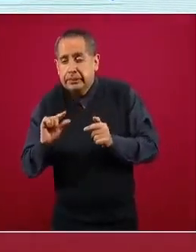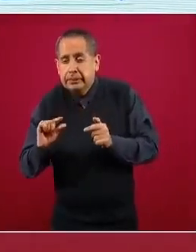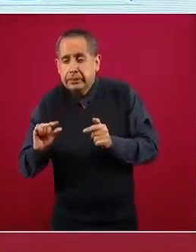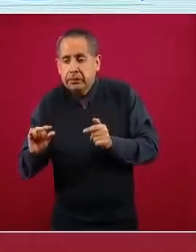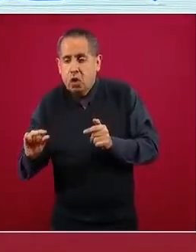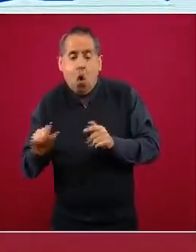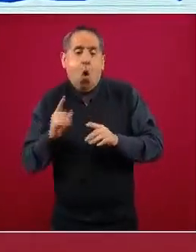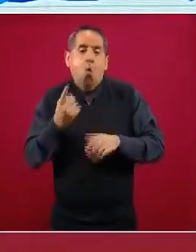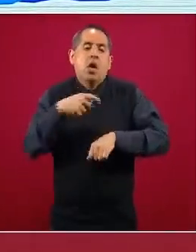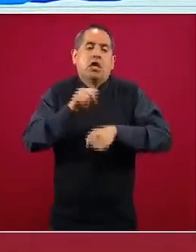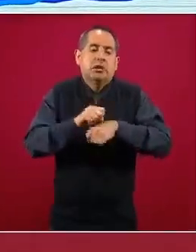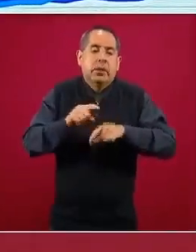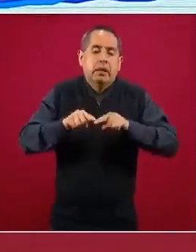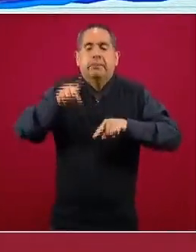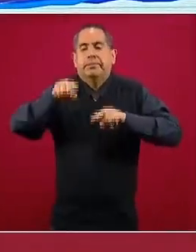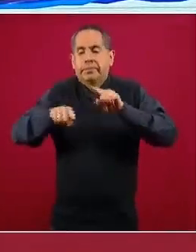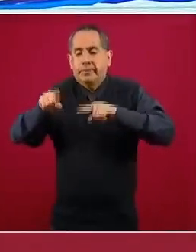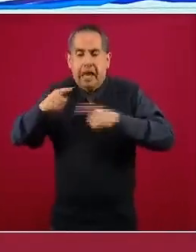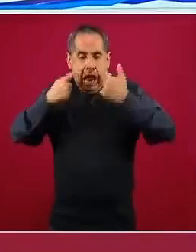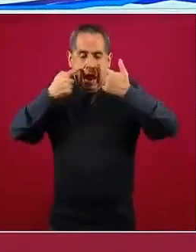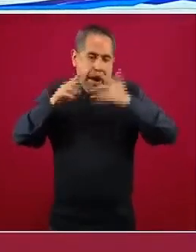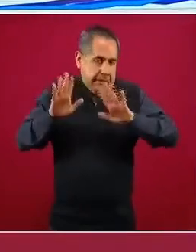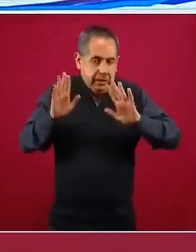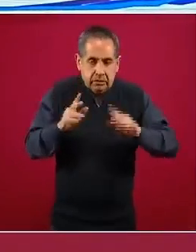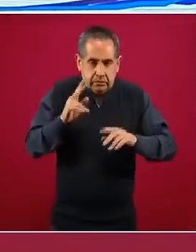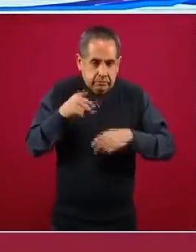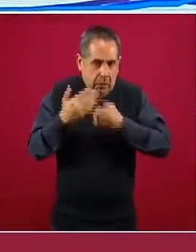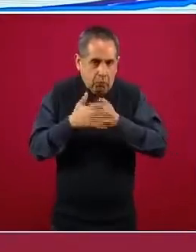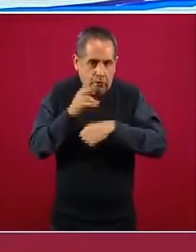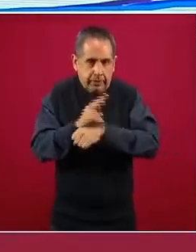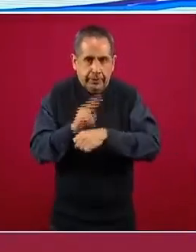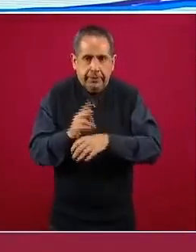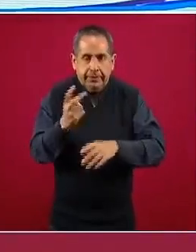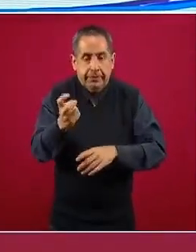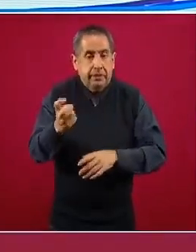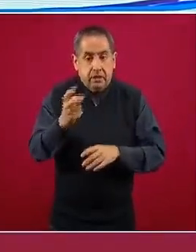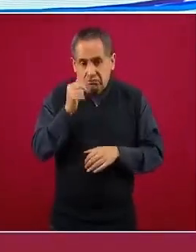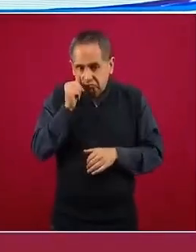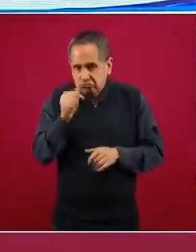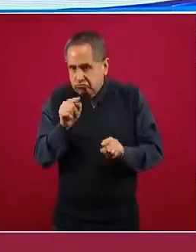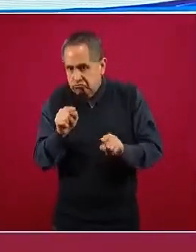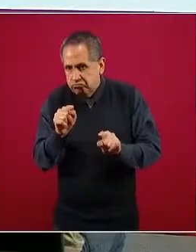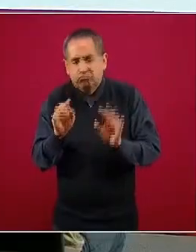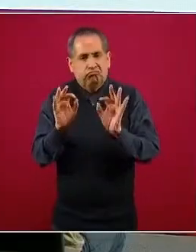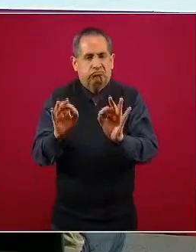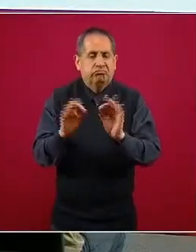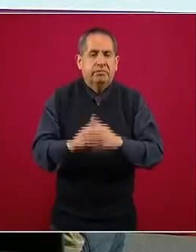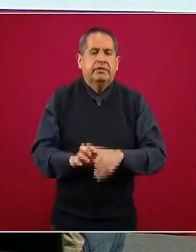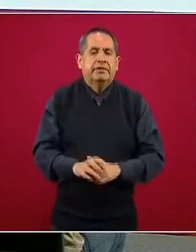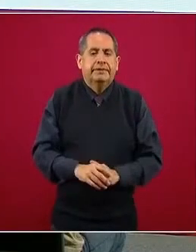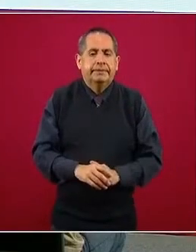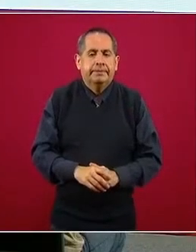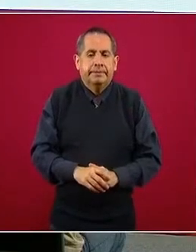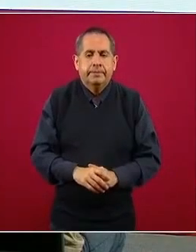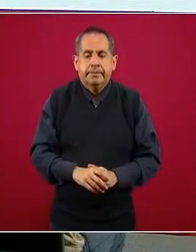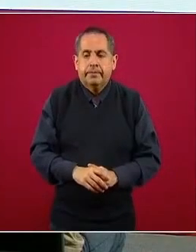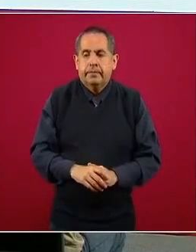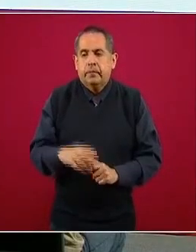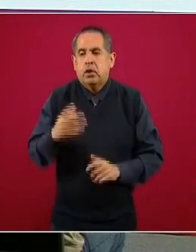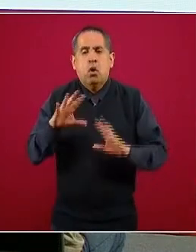un cambio semanal que después se modificará. Pero ahí está, hay que presentarlo en el momento que ocurre. La